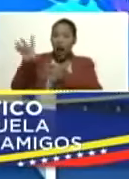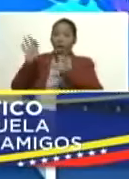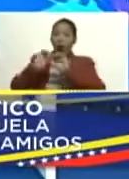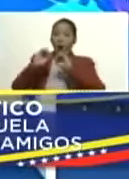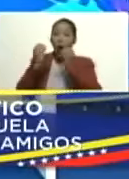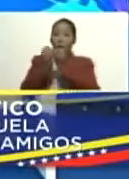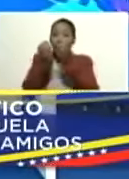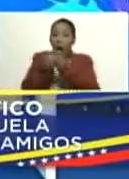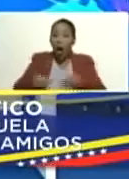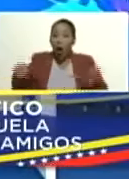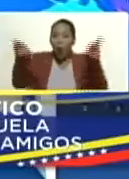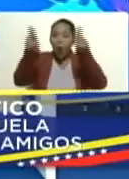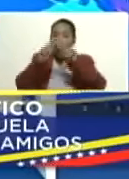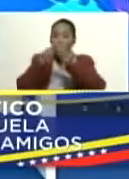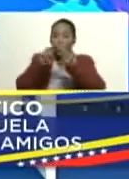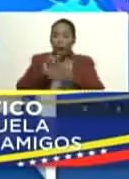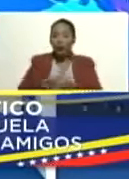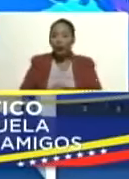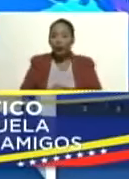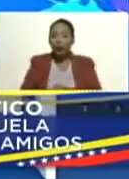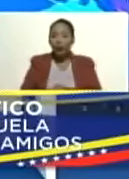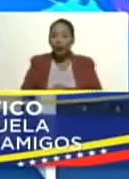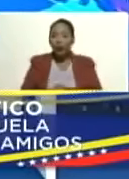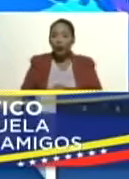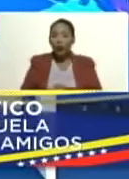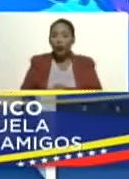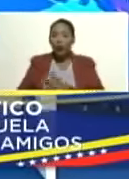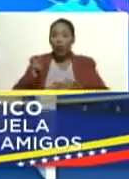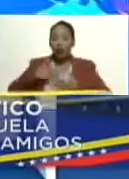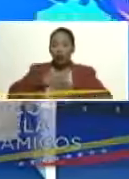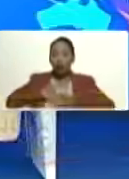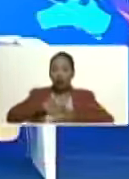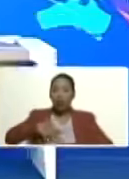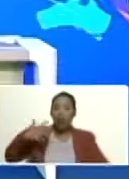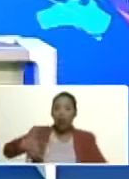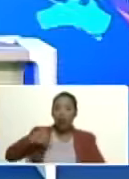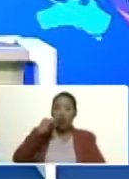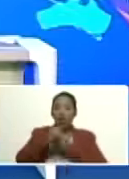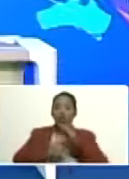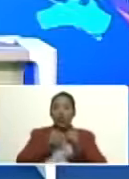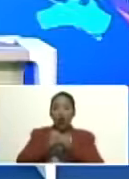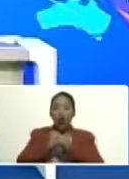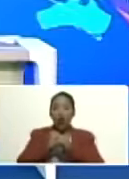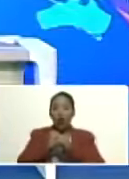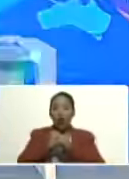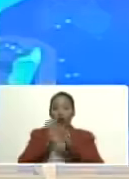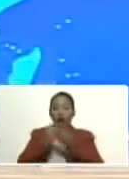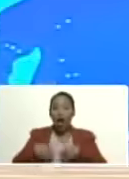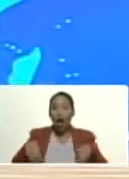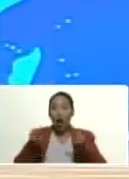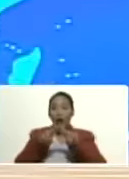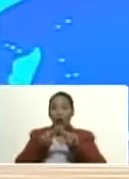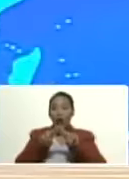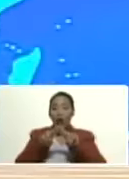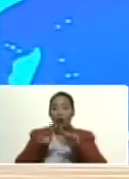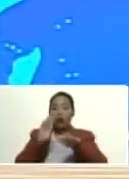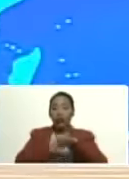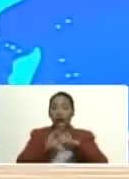de Naciones Unidas, con el beneplácito del derecho internacional y Naciones Unidas, el